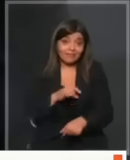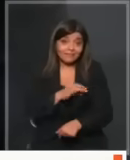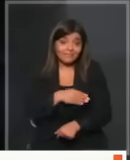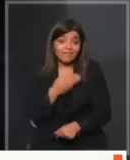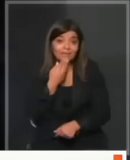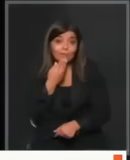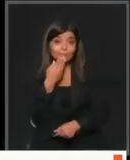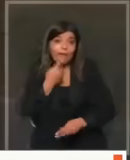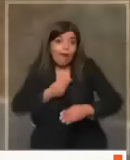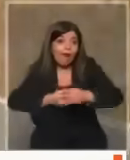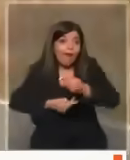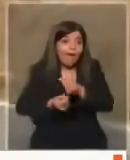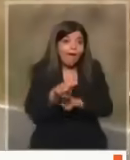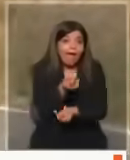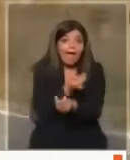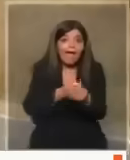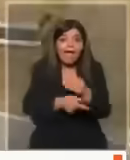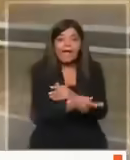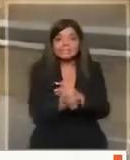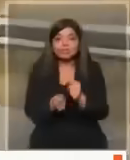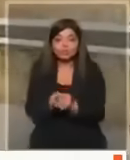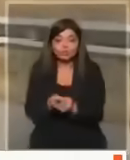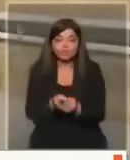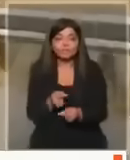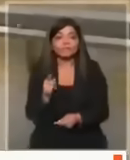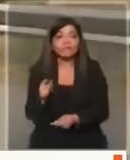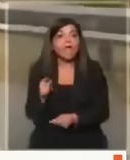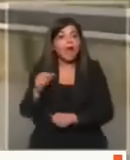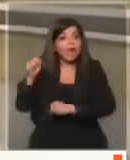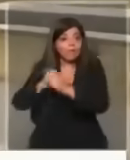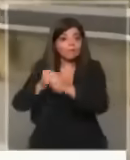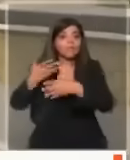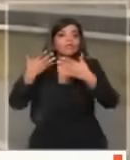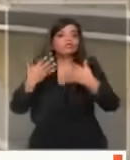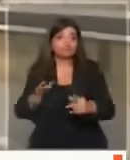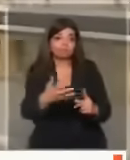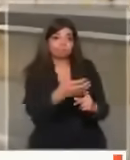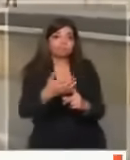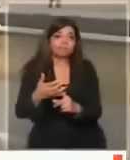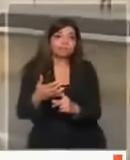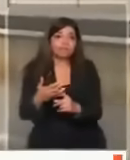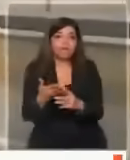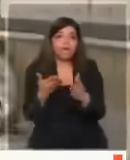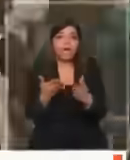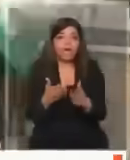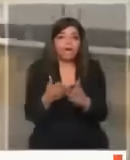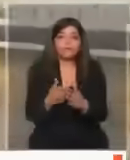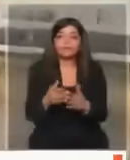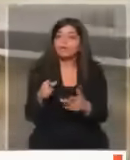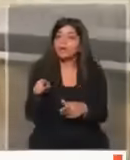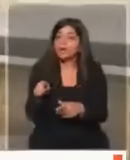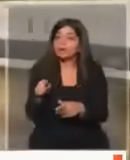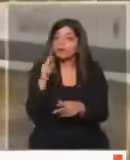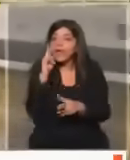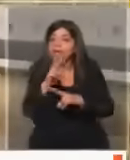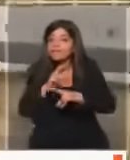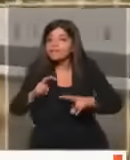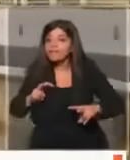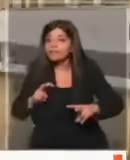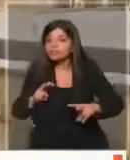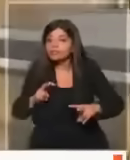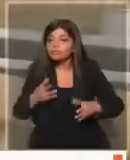las extorsiones. Con el empresario ya secuestrado, hay un momento vital para el éxito de la indagación.